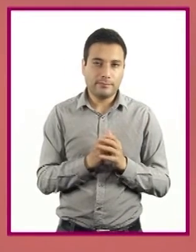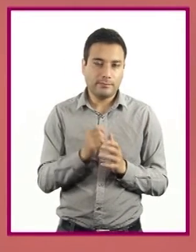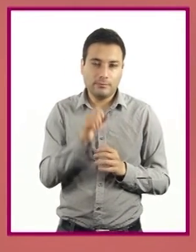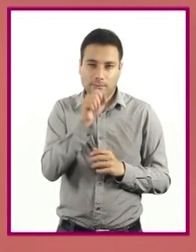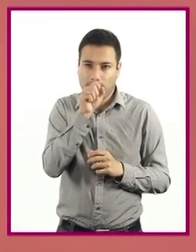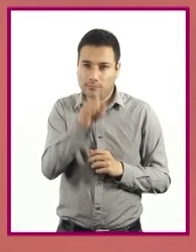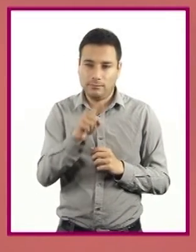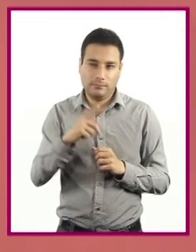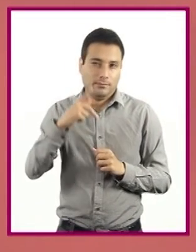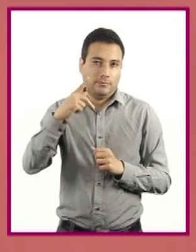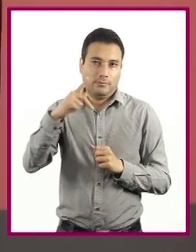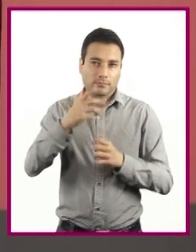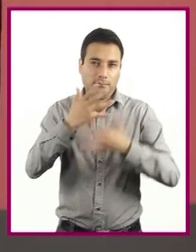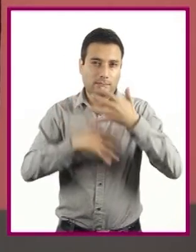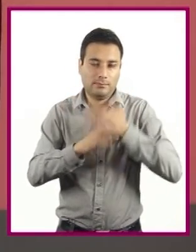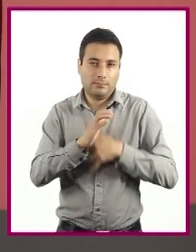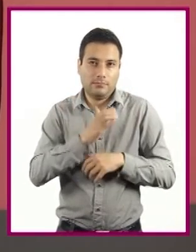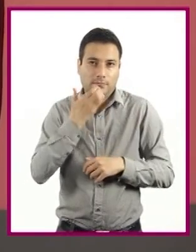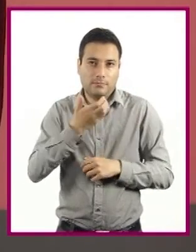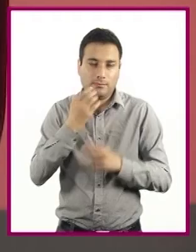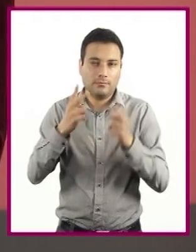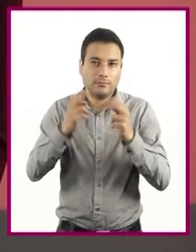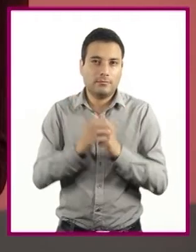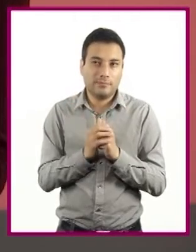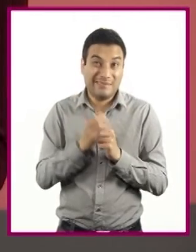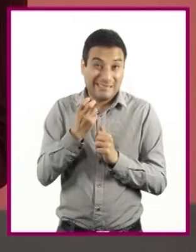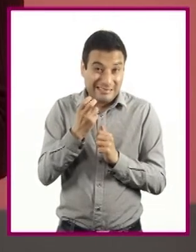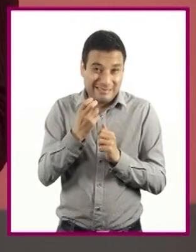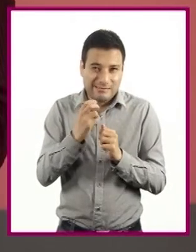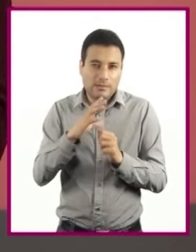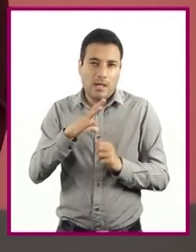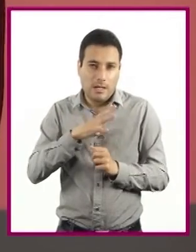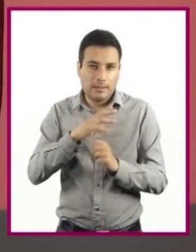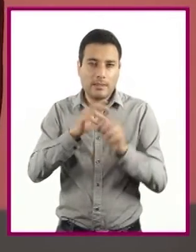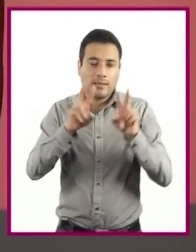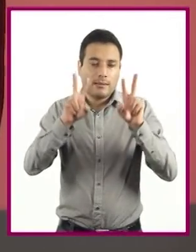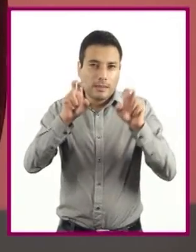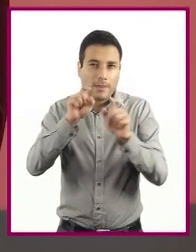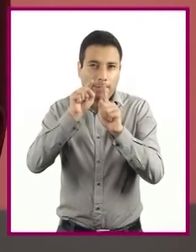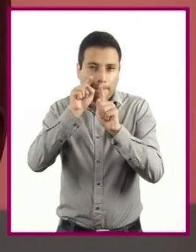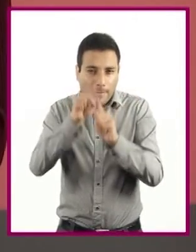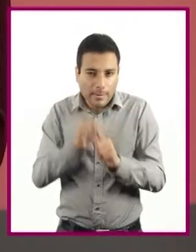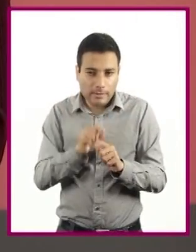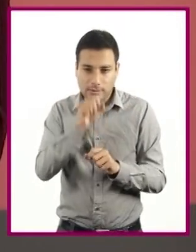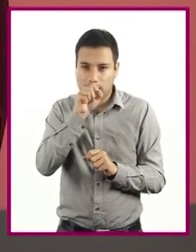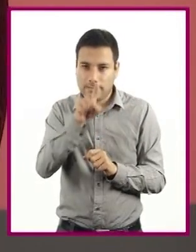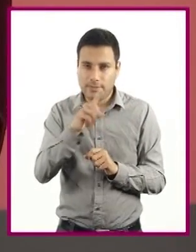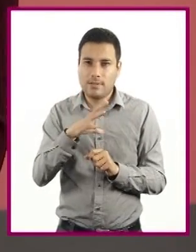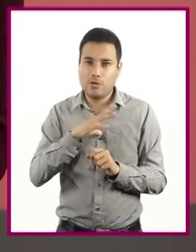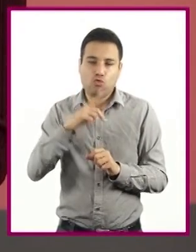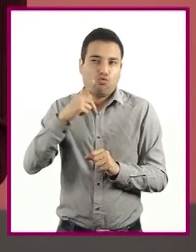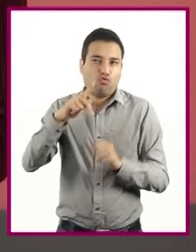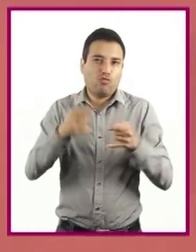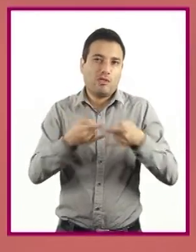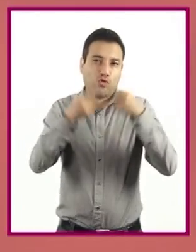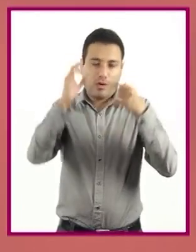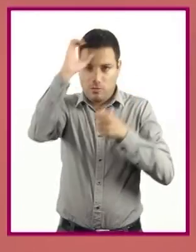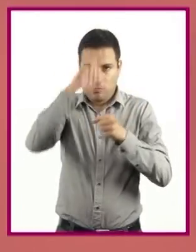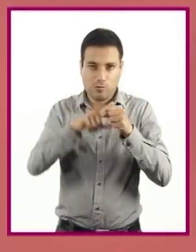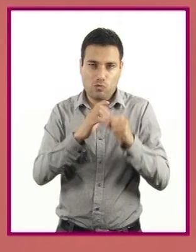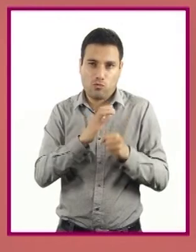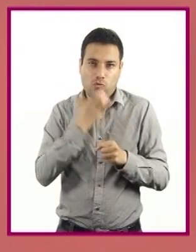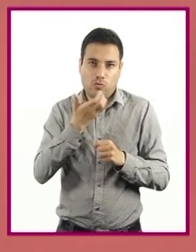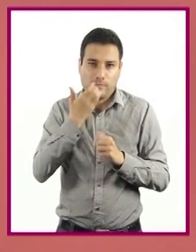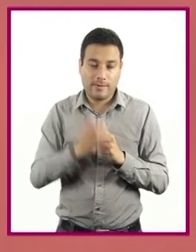es mucho más difícil debido a su naturaleza tan específica y su relación con anécdotas concretas. Por